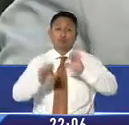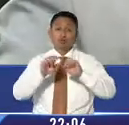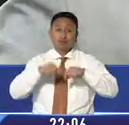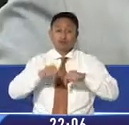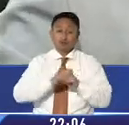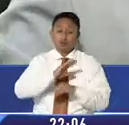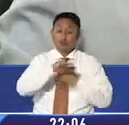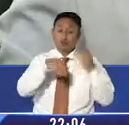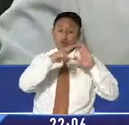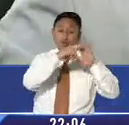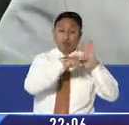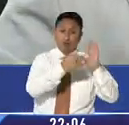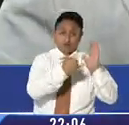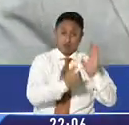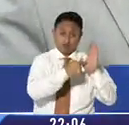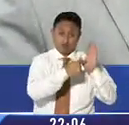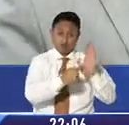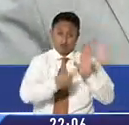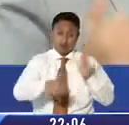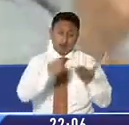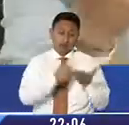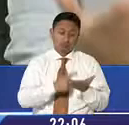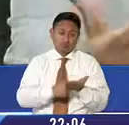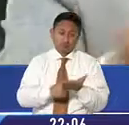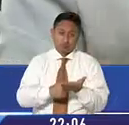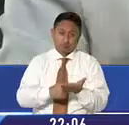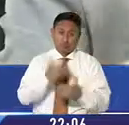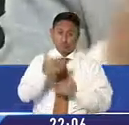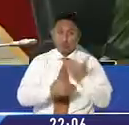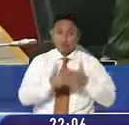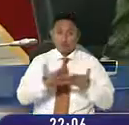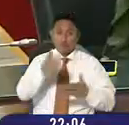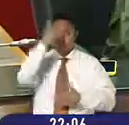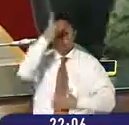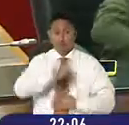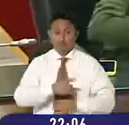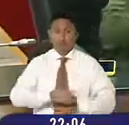y de acuerdo a eso se irán tomando decisiones. Informó Priscila Cadena.